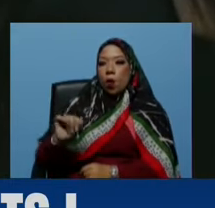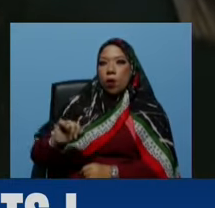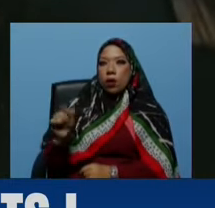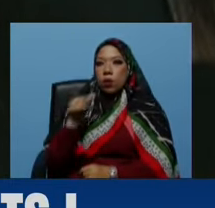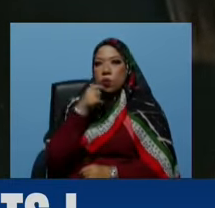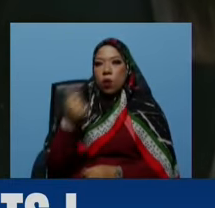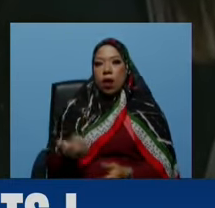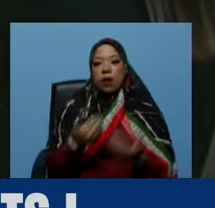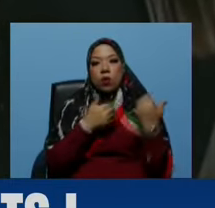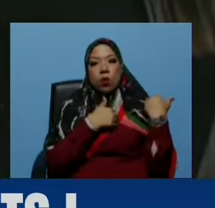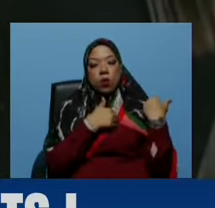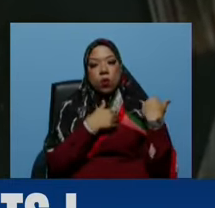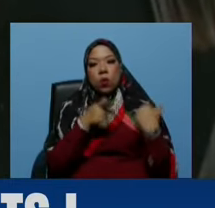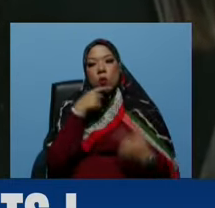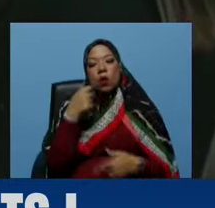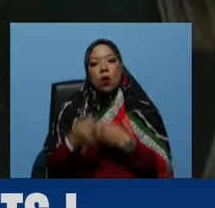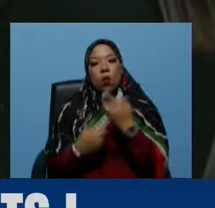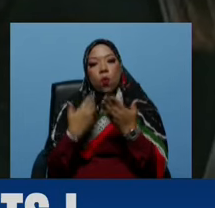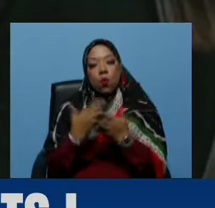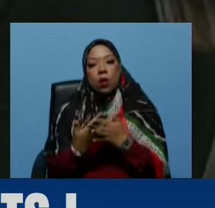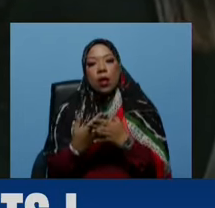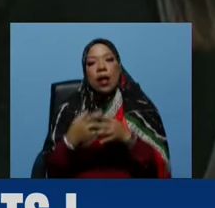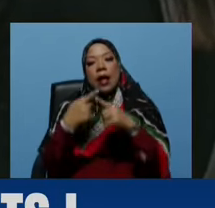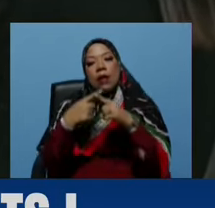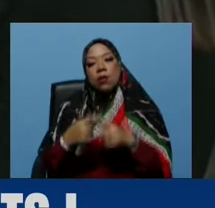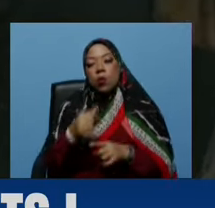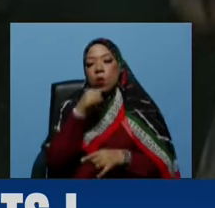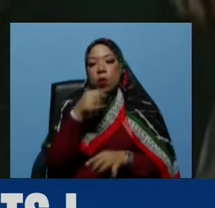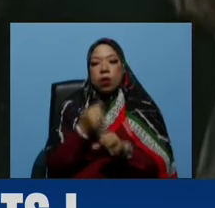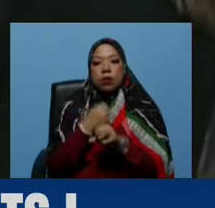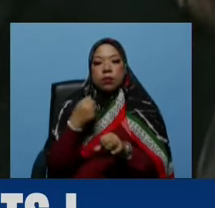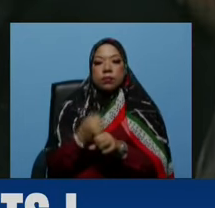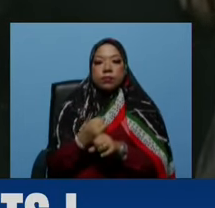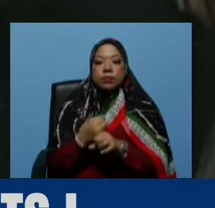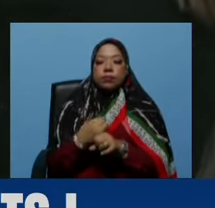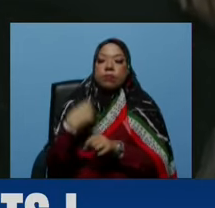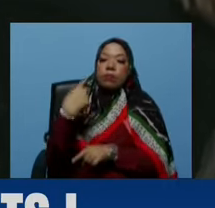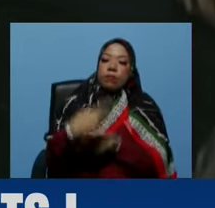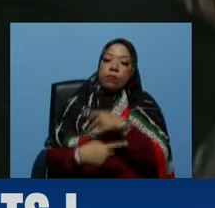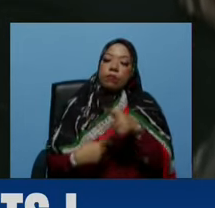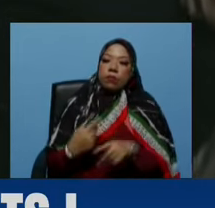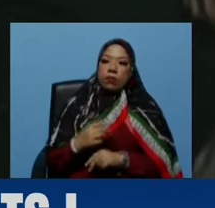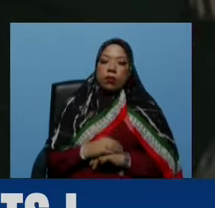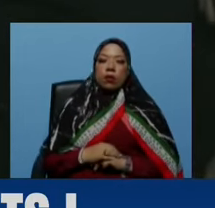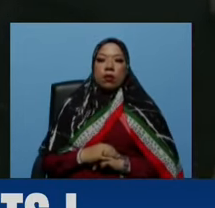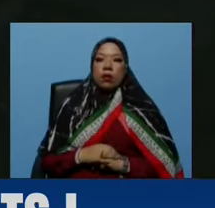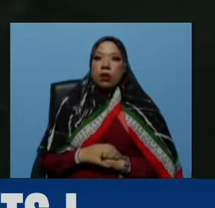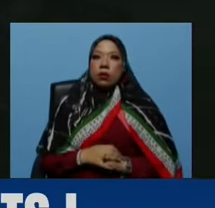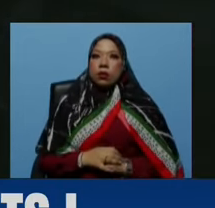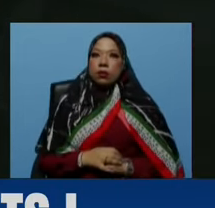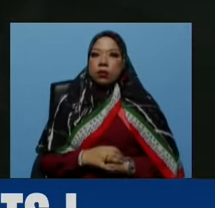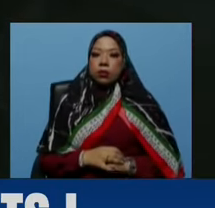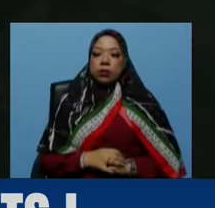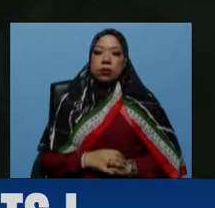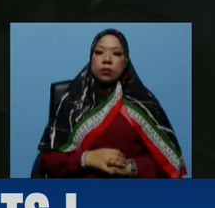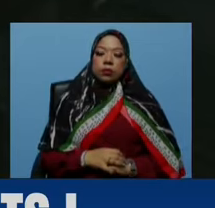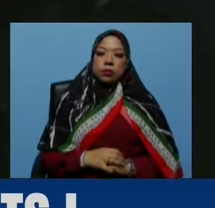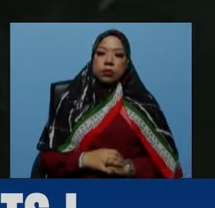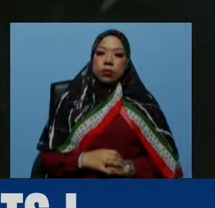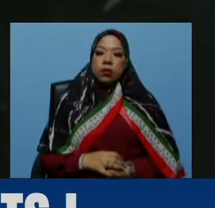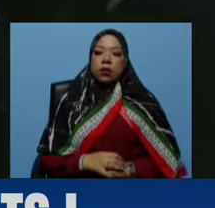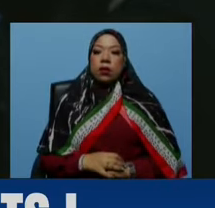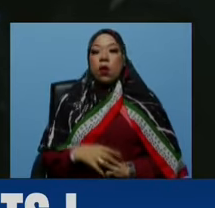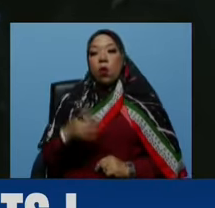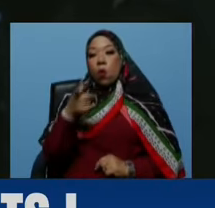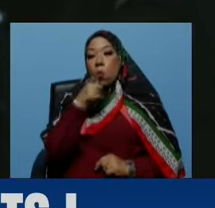pruebas el día de hoy, pero no hablan de verificación. En su discurso siempre se escucha la palabra transición. ¿Qué nos dice eso? Bueno, en todo caso, eso se parece